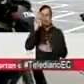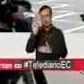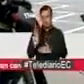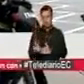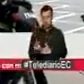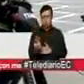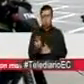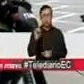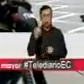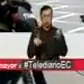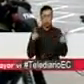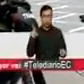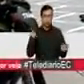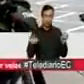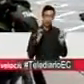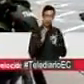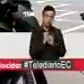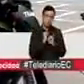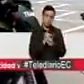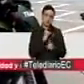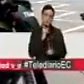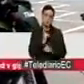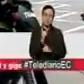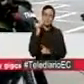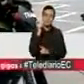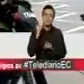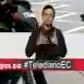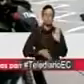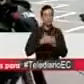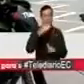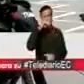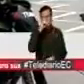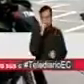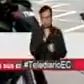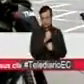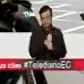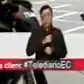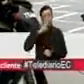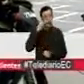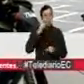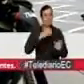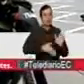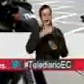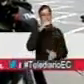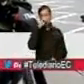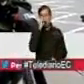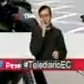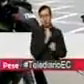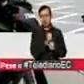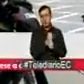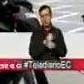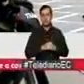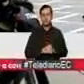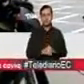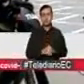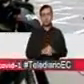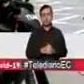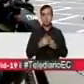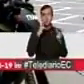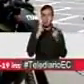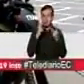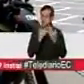Pública, entre otras instituciones que obviamente la necesidad amerita que ellos necesiten trasladarse a su lugar de trabajo. Como